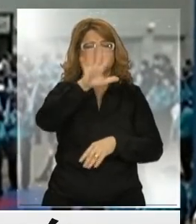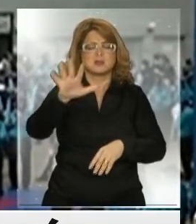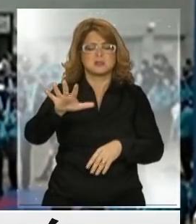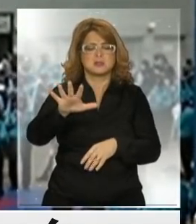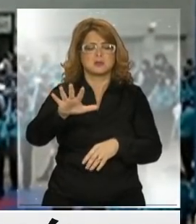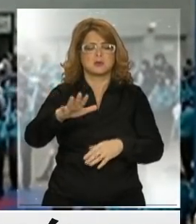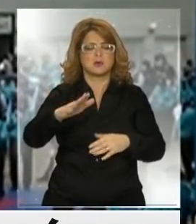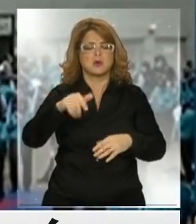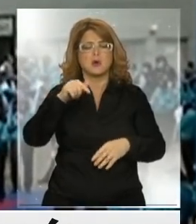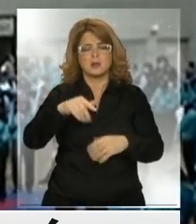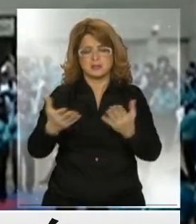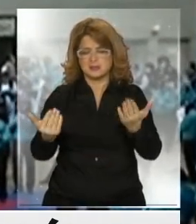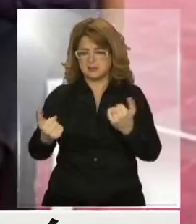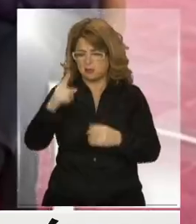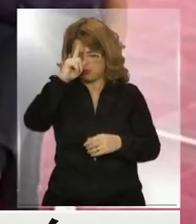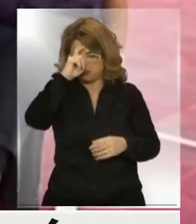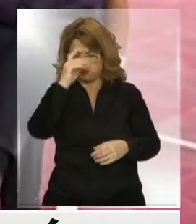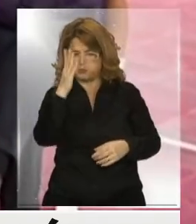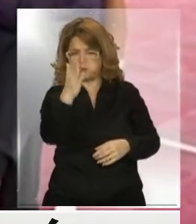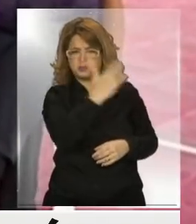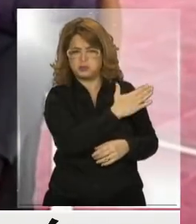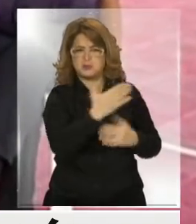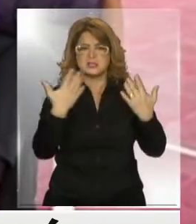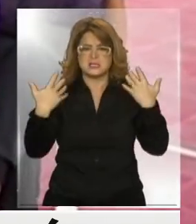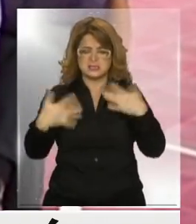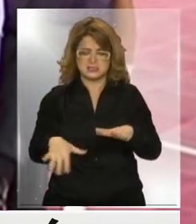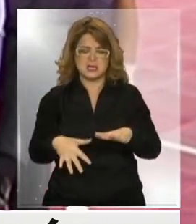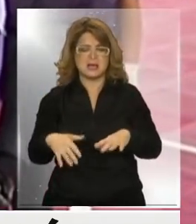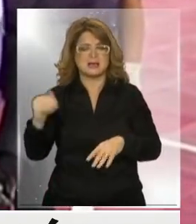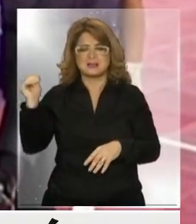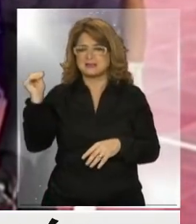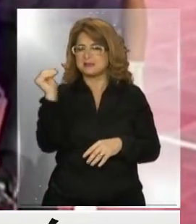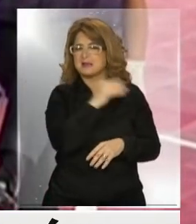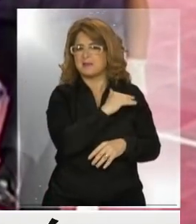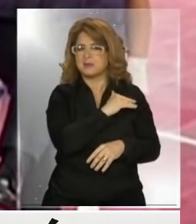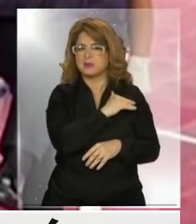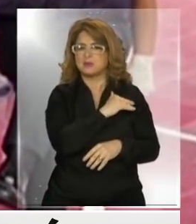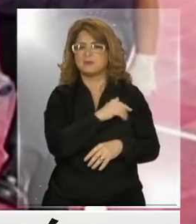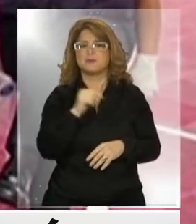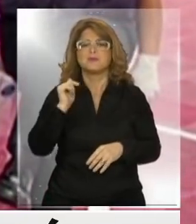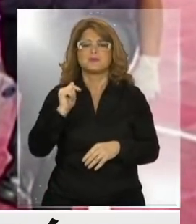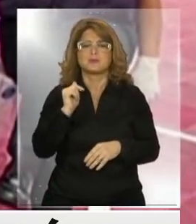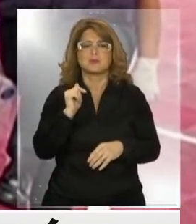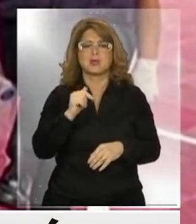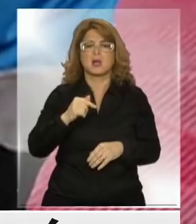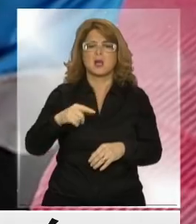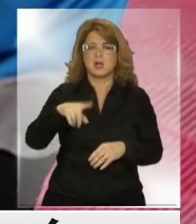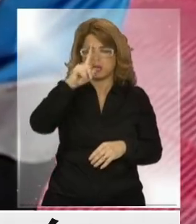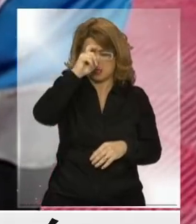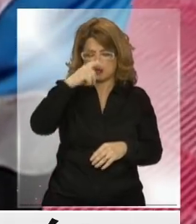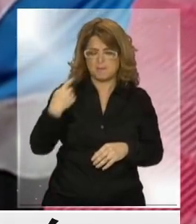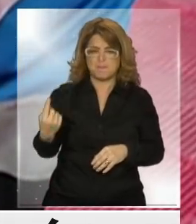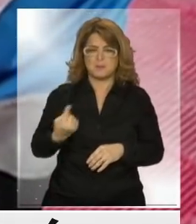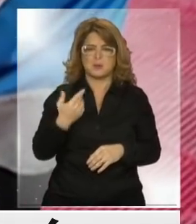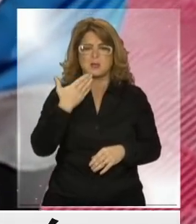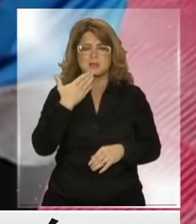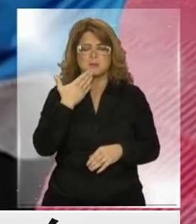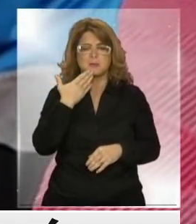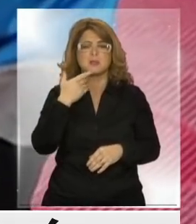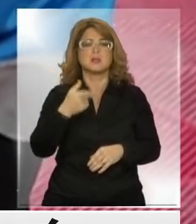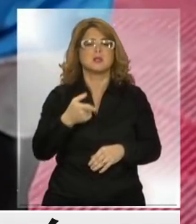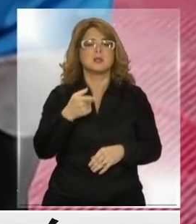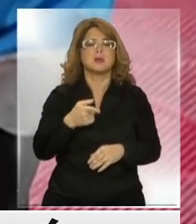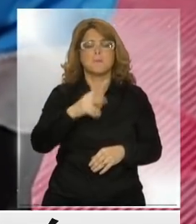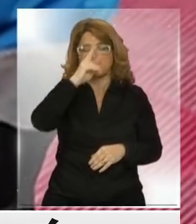requerido hospitalización, por lo que fueron inmediatamente trasladados a la Villa Panamericana o a las clínicas privadas donde se tiene convenio. Hasta el momento,